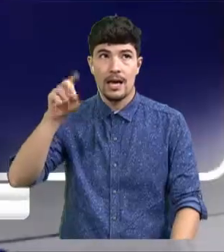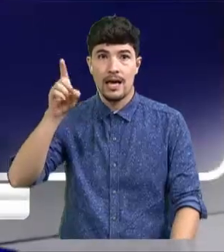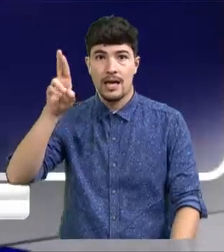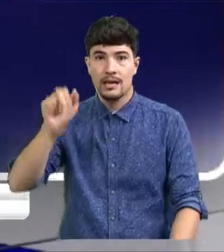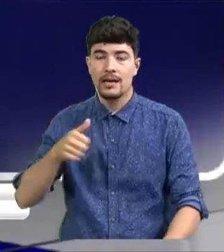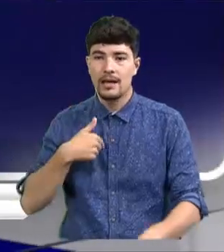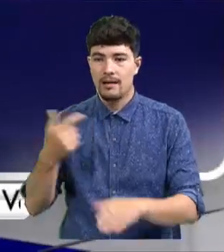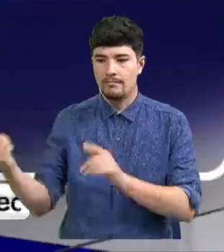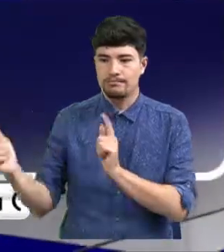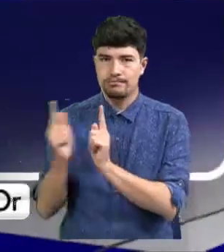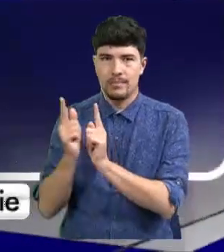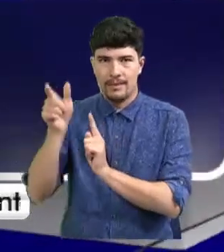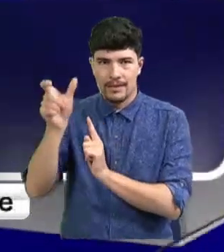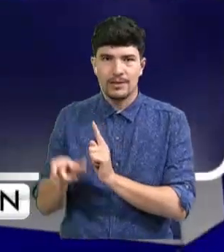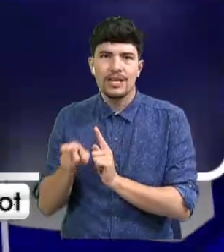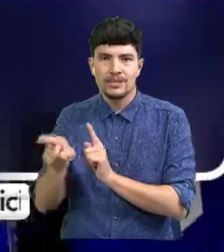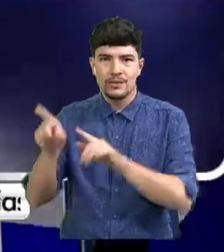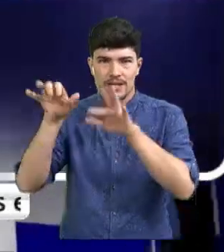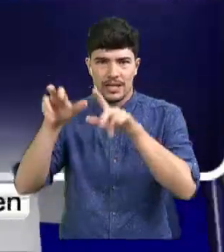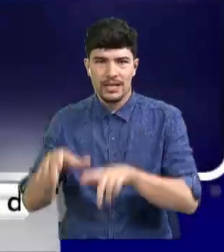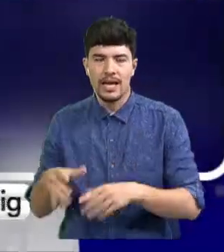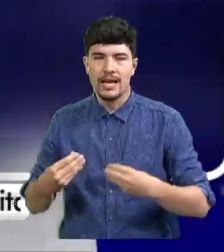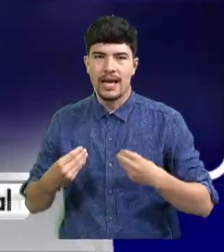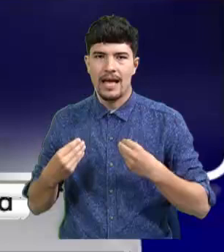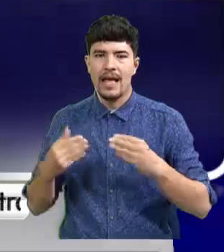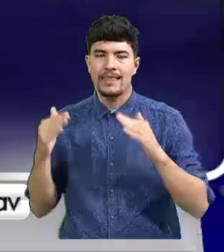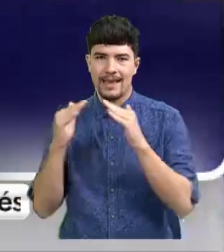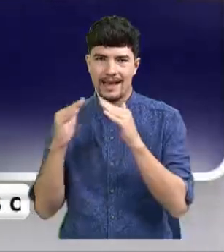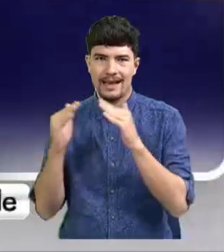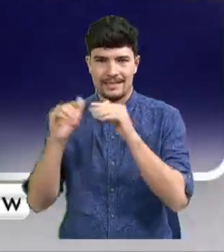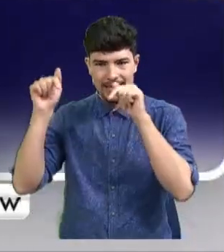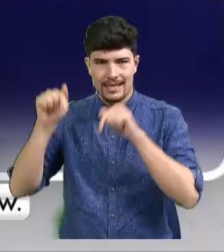una invitada muy especial. Ella está con la Secretaria de Vivienda a